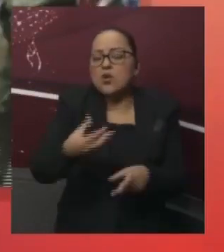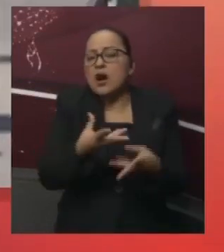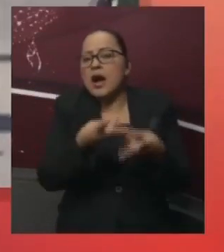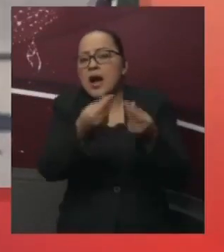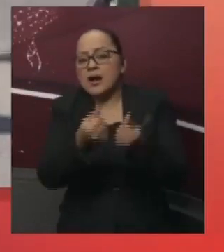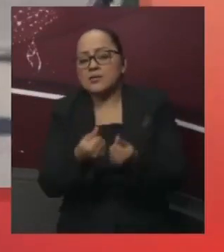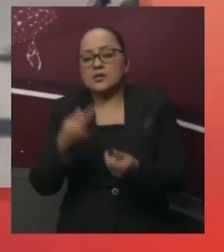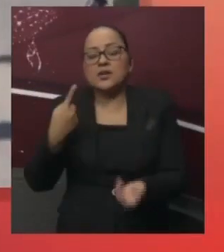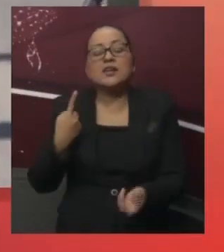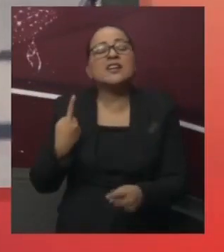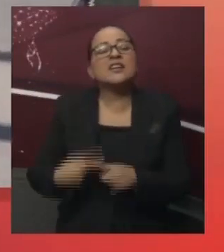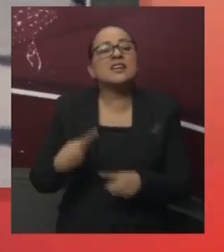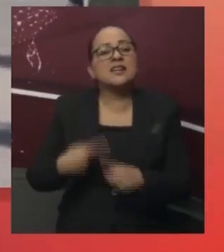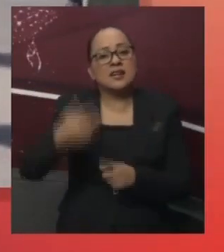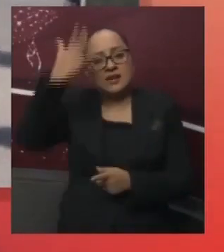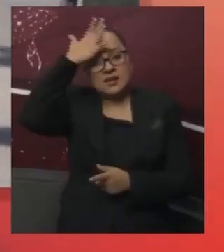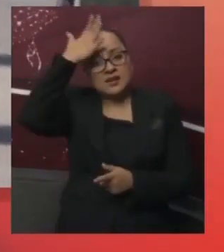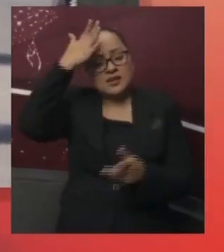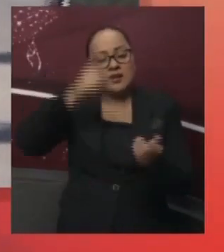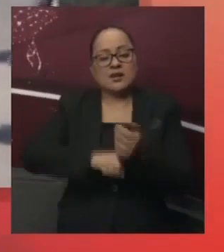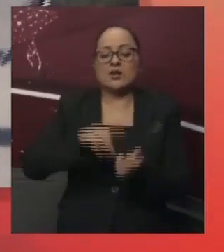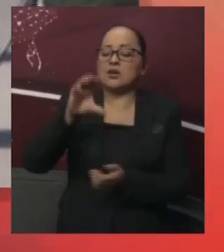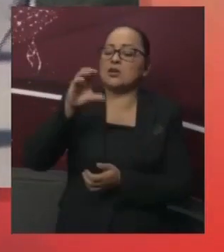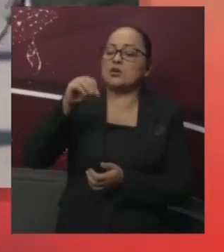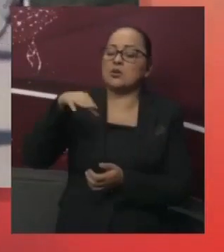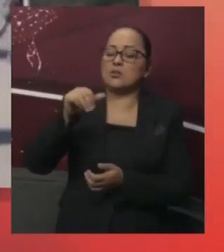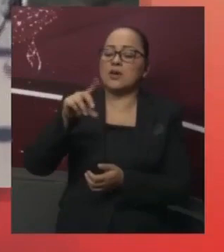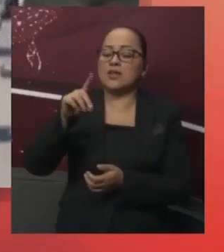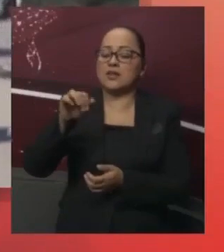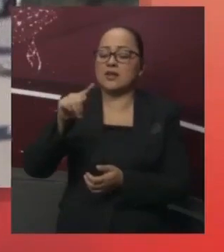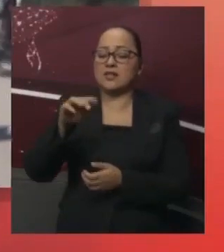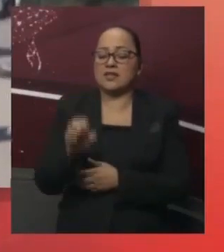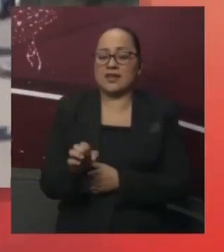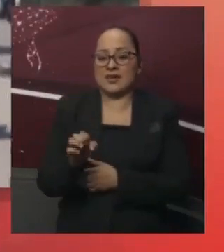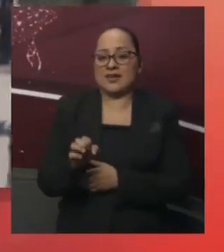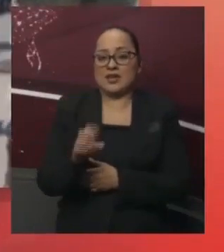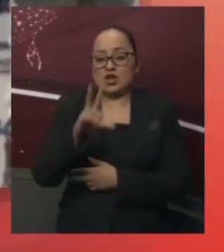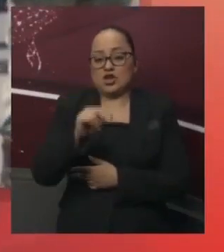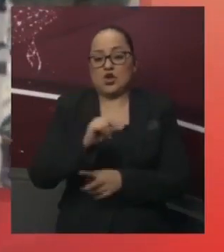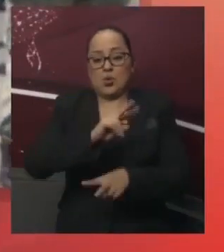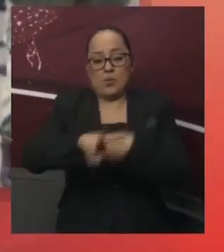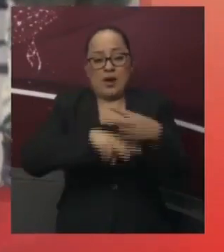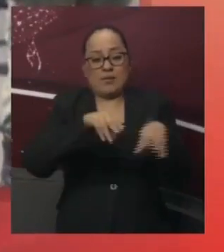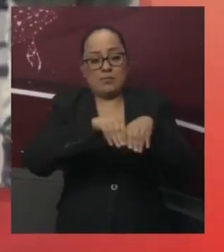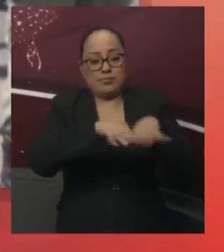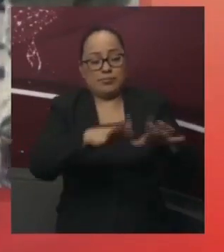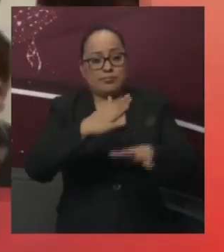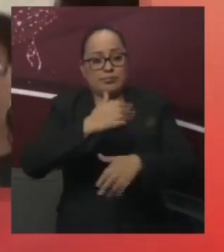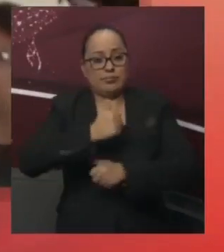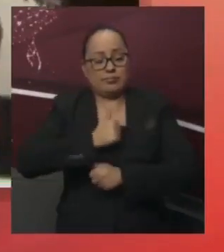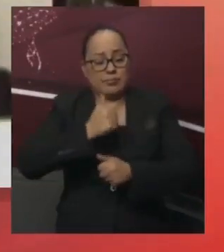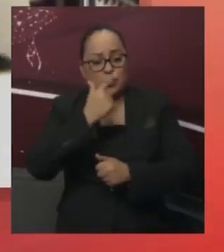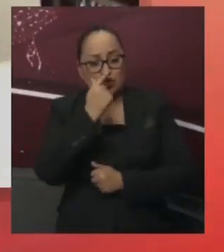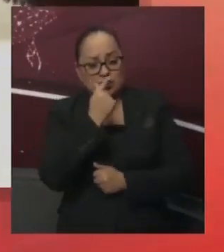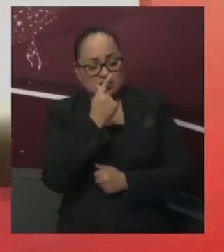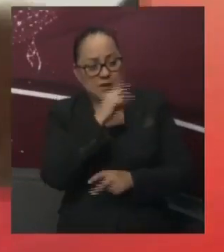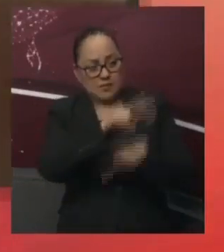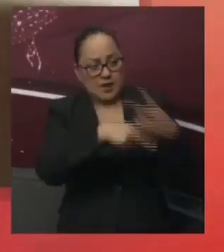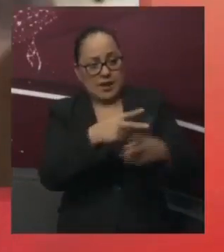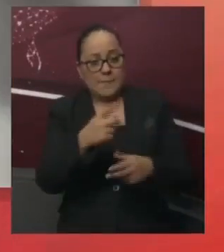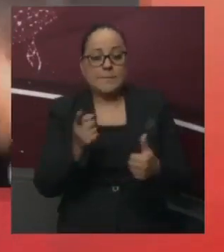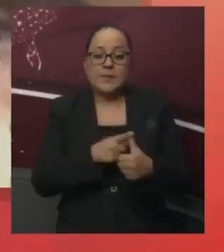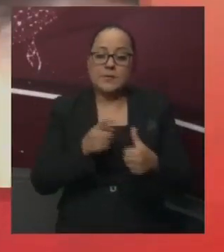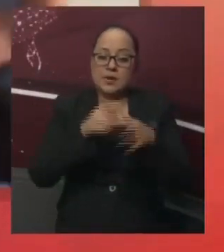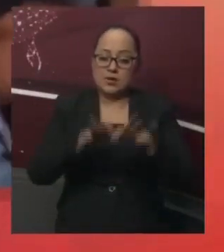del comandante operativo, pero no va a desplegar las tropas de la Guardia Nacional sin una instrucción del mando civil,